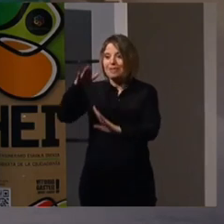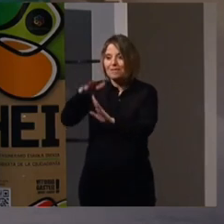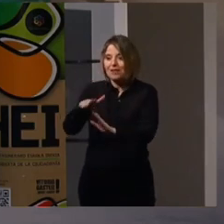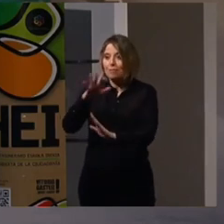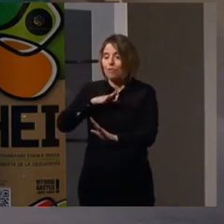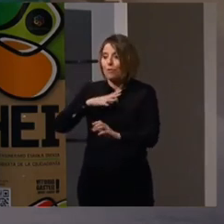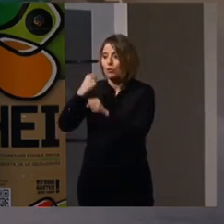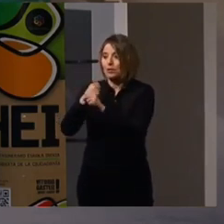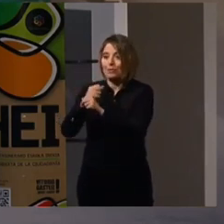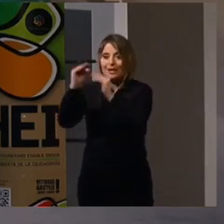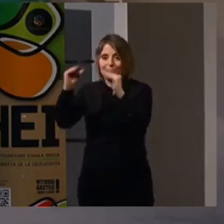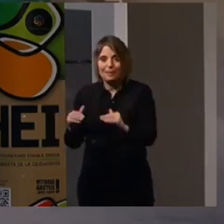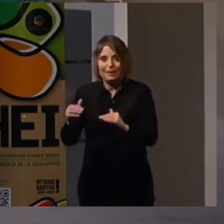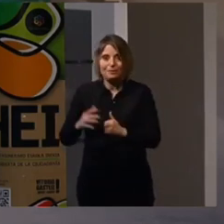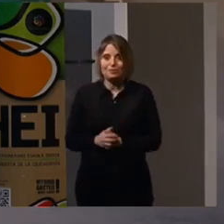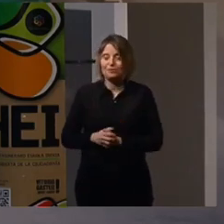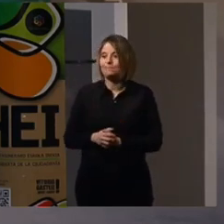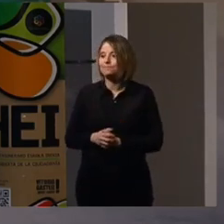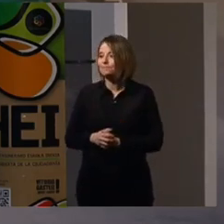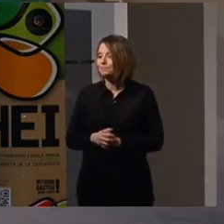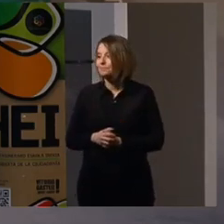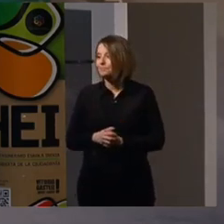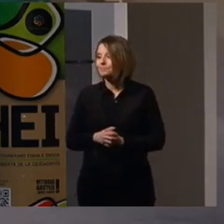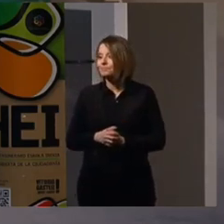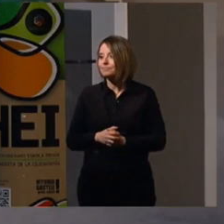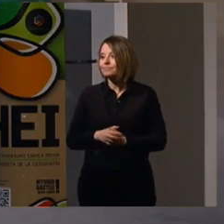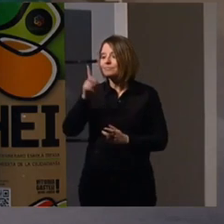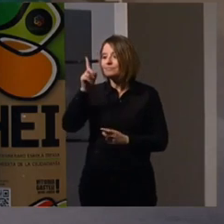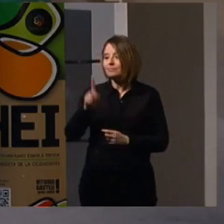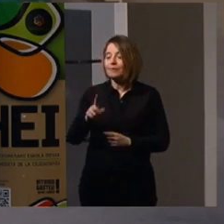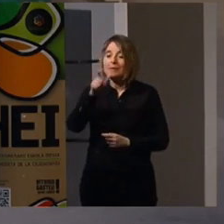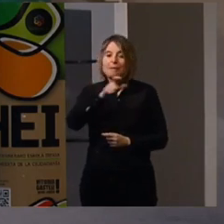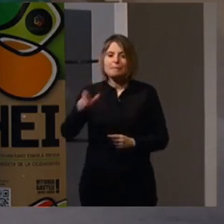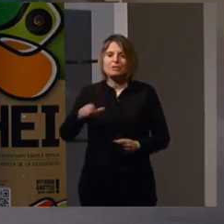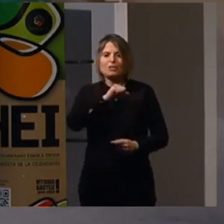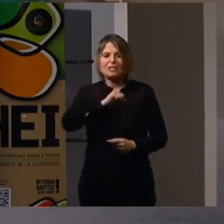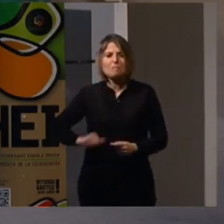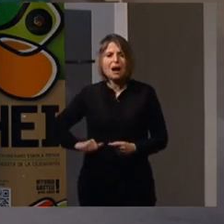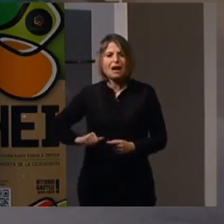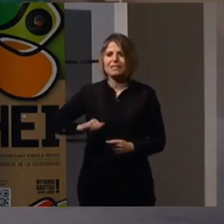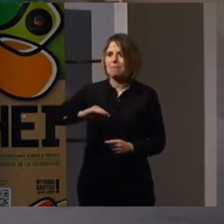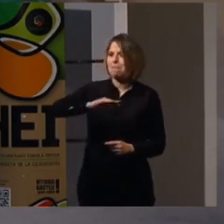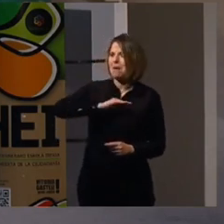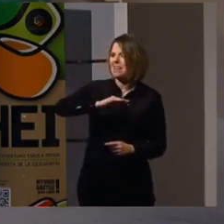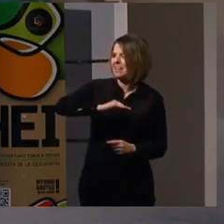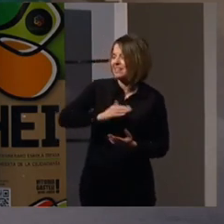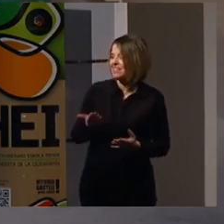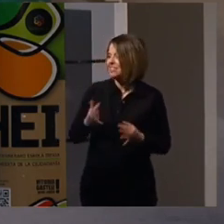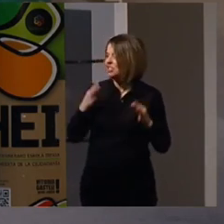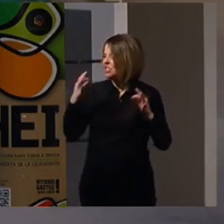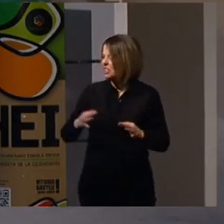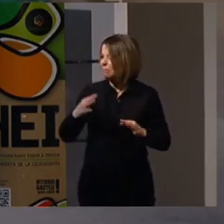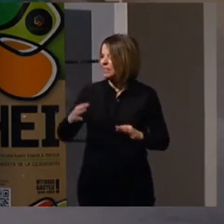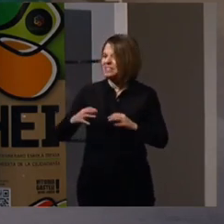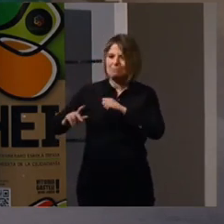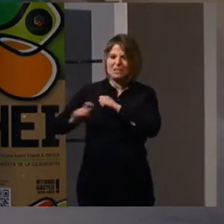de que no trabaje tanto, ¿no? O sea, a la vez tenemos una idea de nosotros mismos como personas vagas, mezquinas que quieren ¿no? siempre hacer